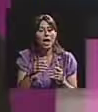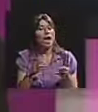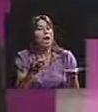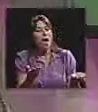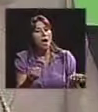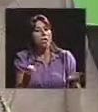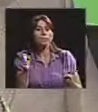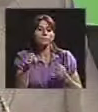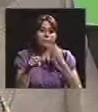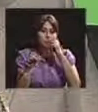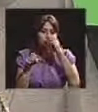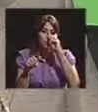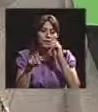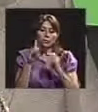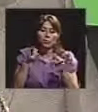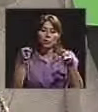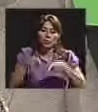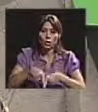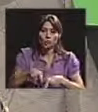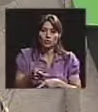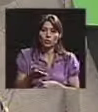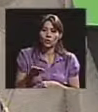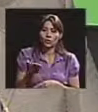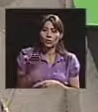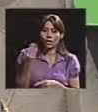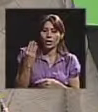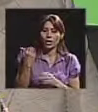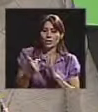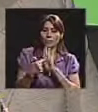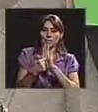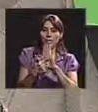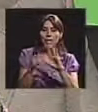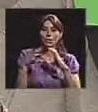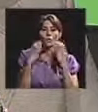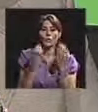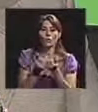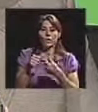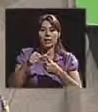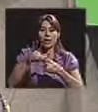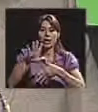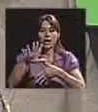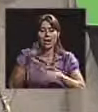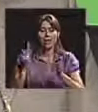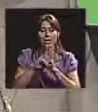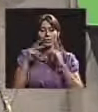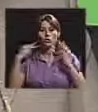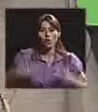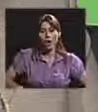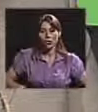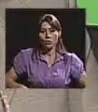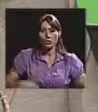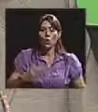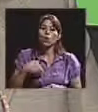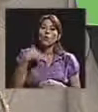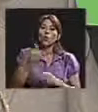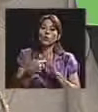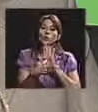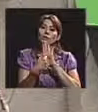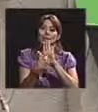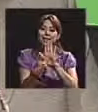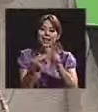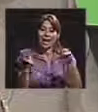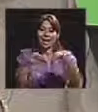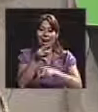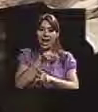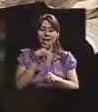en uno de los casos que se presenta a la Comisión Interamericana de Derechos Humanos, cuando se presenta el caso de esta señora